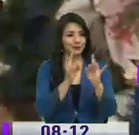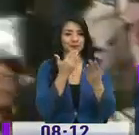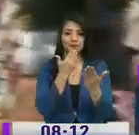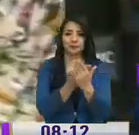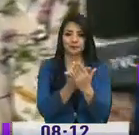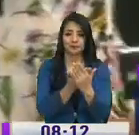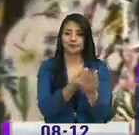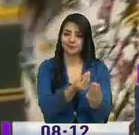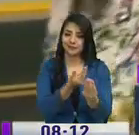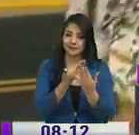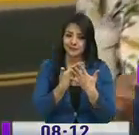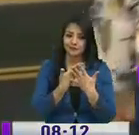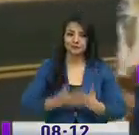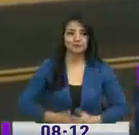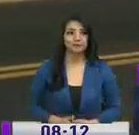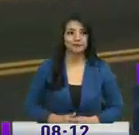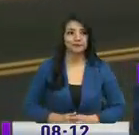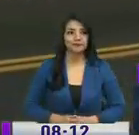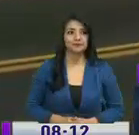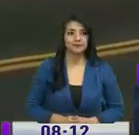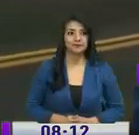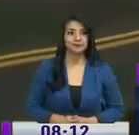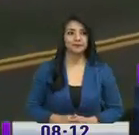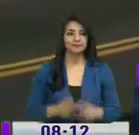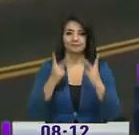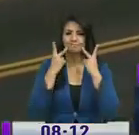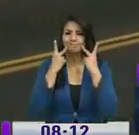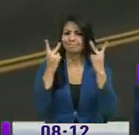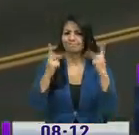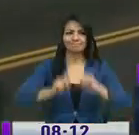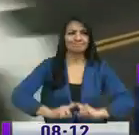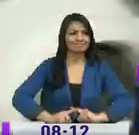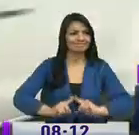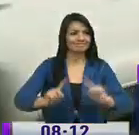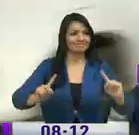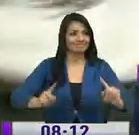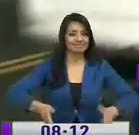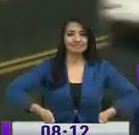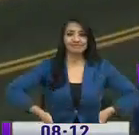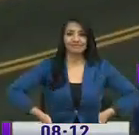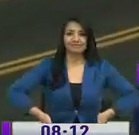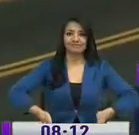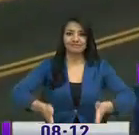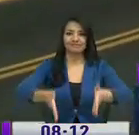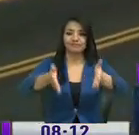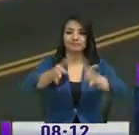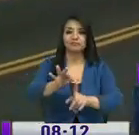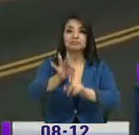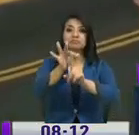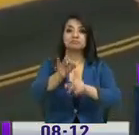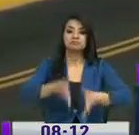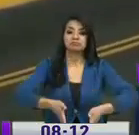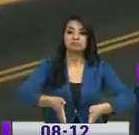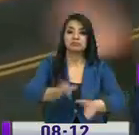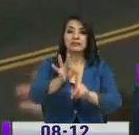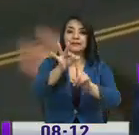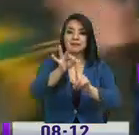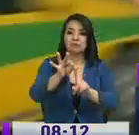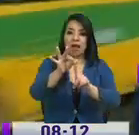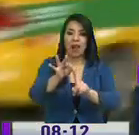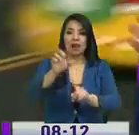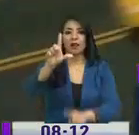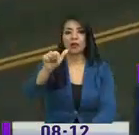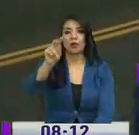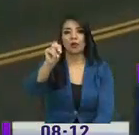muchísimas gracias por esas palabras, realmente se ve otra cara aquí en esta calle que es tan importante como lo decíamos que une a